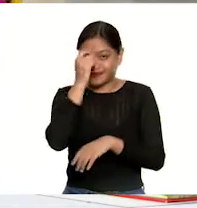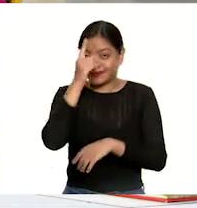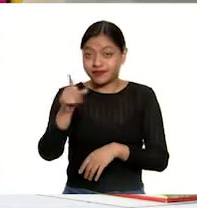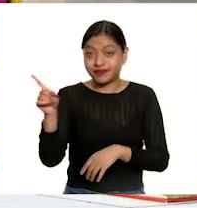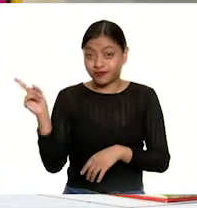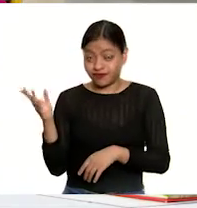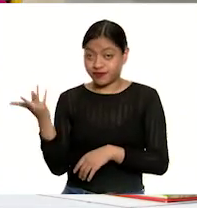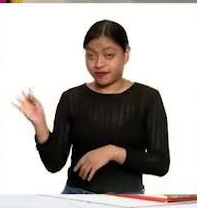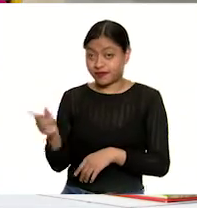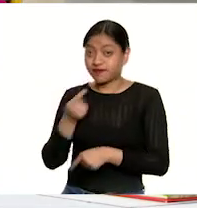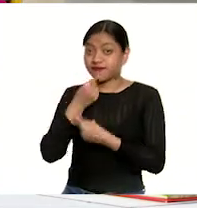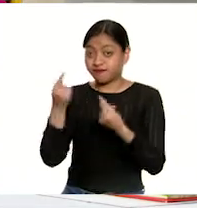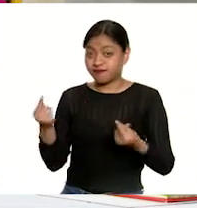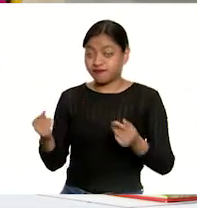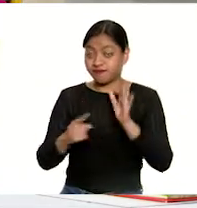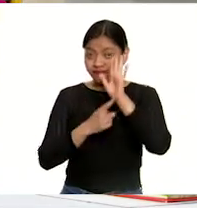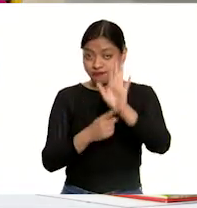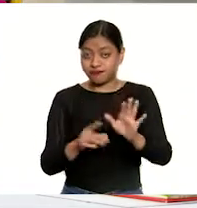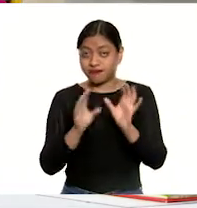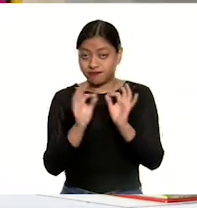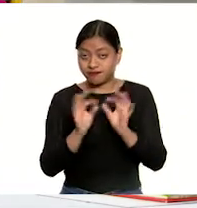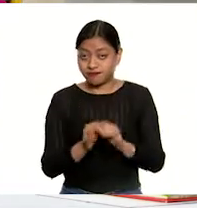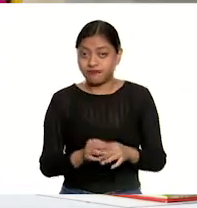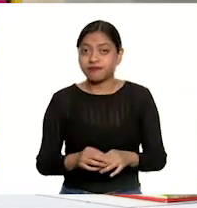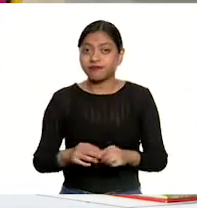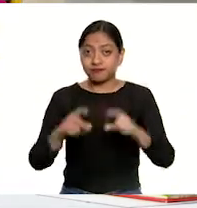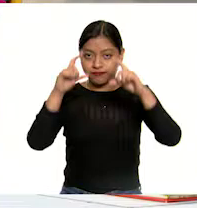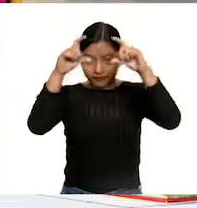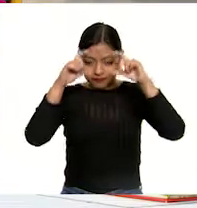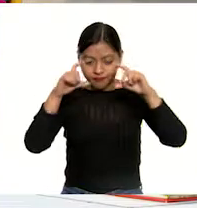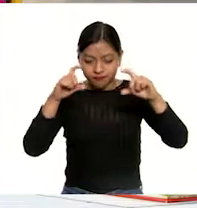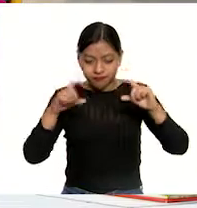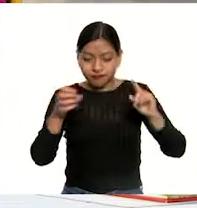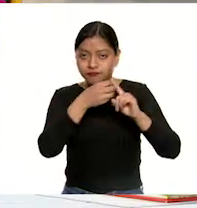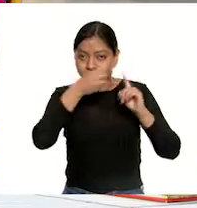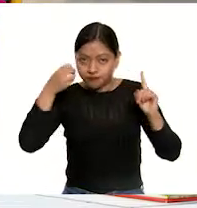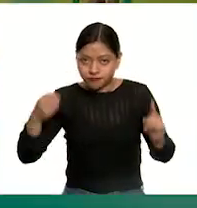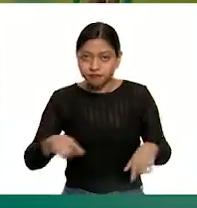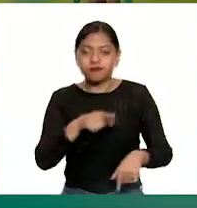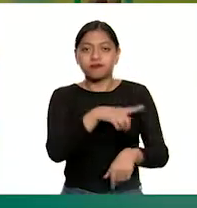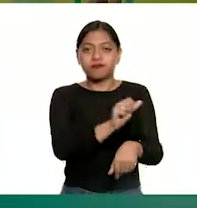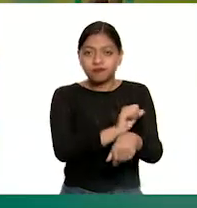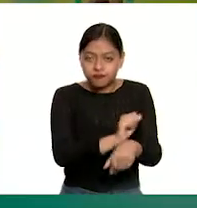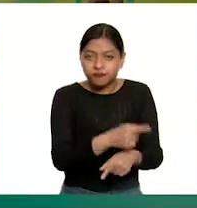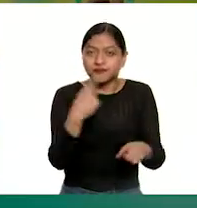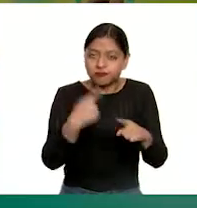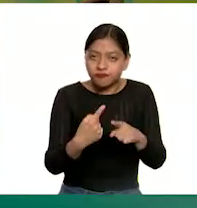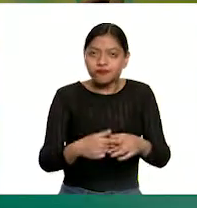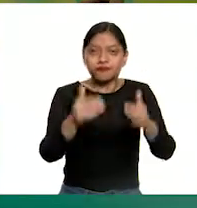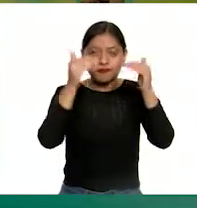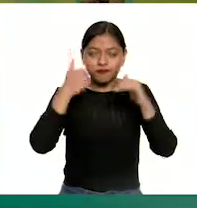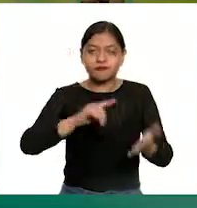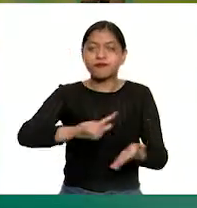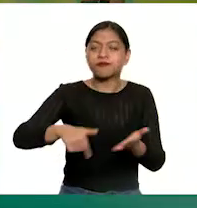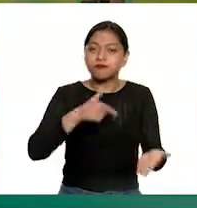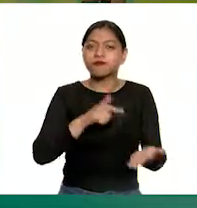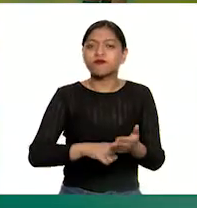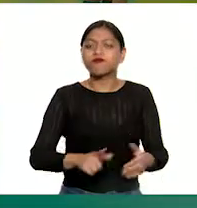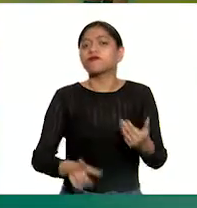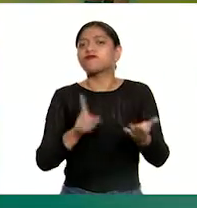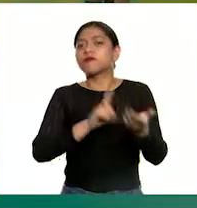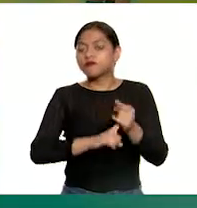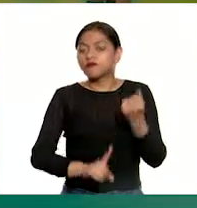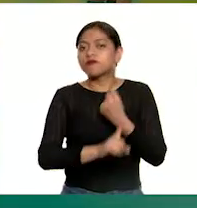que ahorita acaban de participar mencionaban parte por parte, ¿verdad? El personaje, el lugar, la